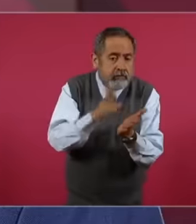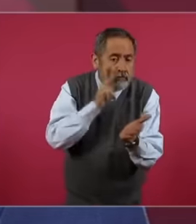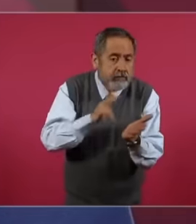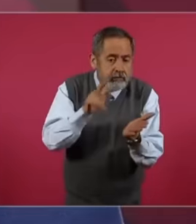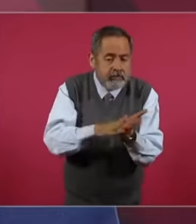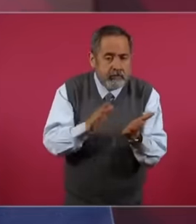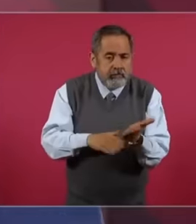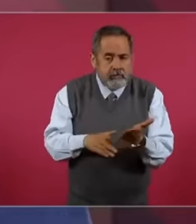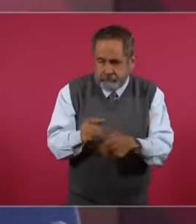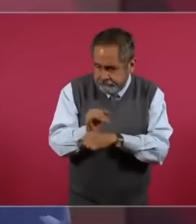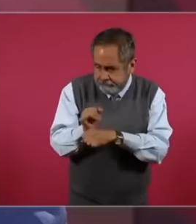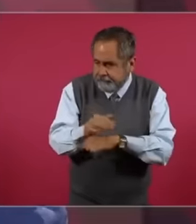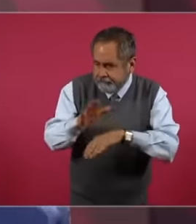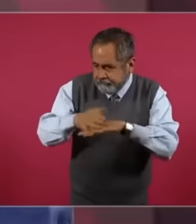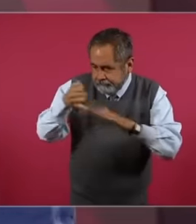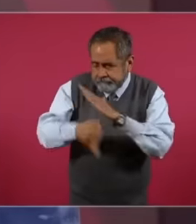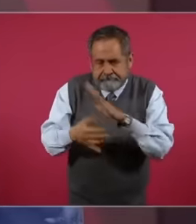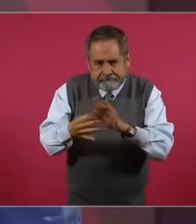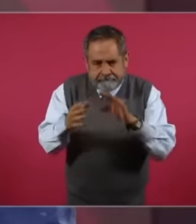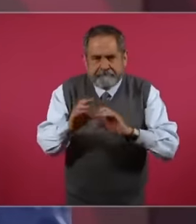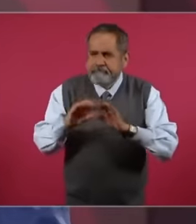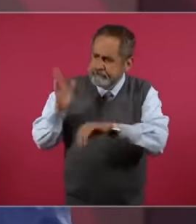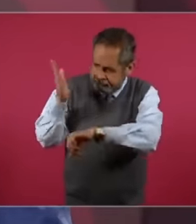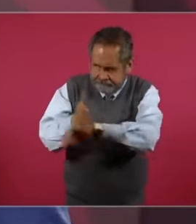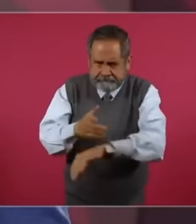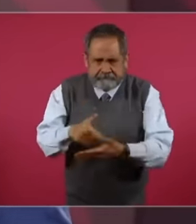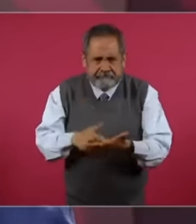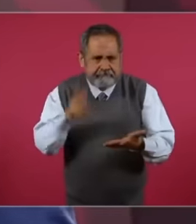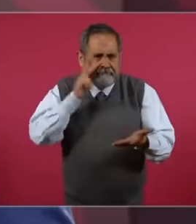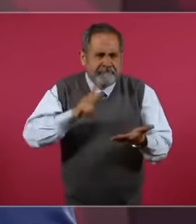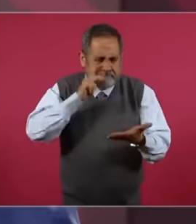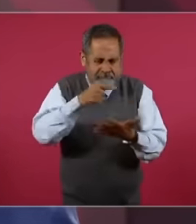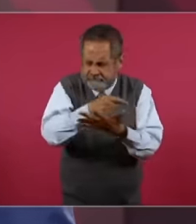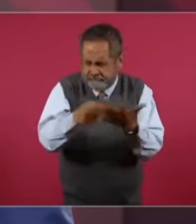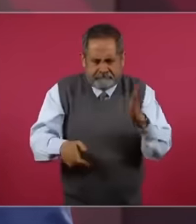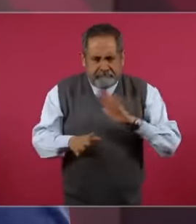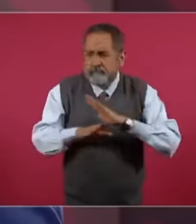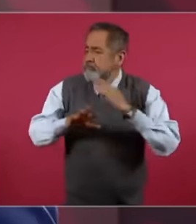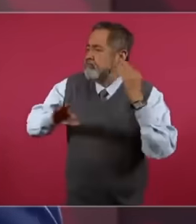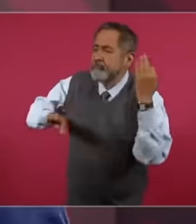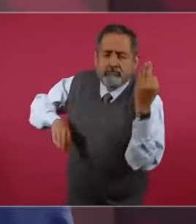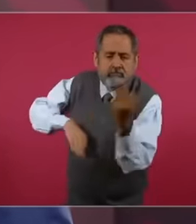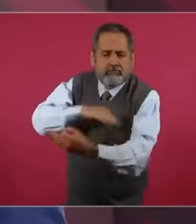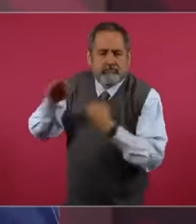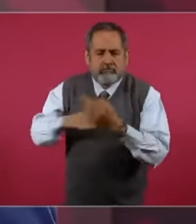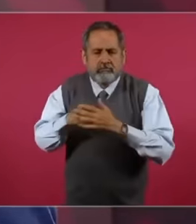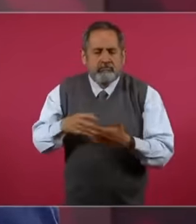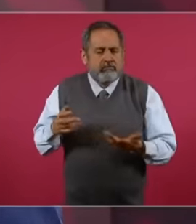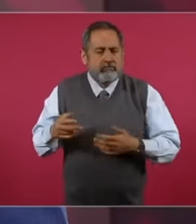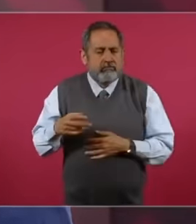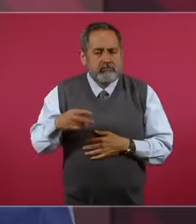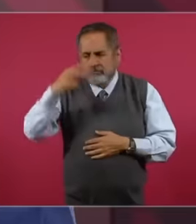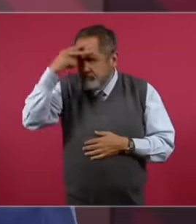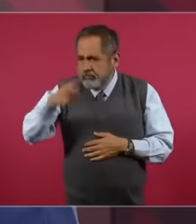y pedir investigación y castigo, todos los ciudadanos, mexicanos o no,